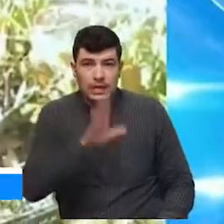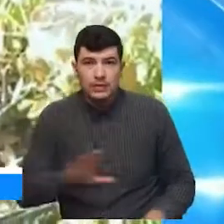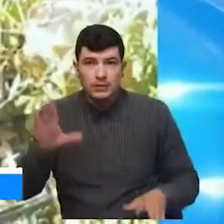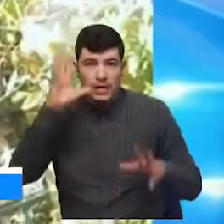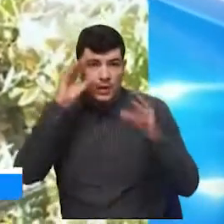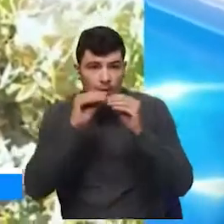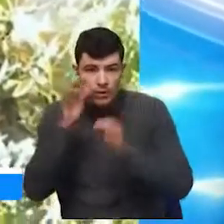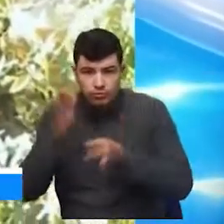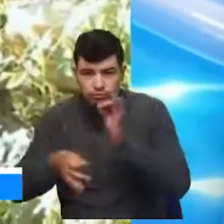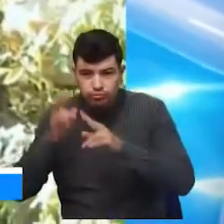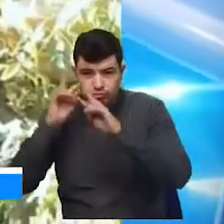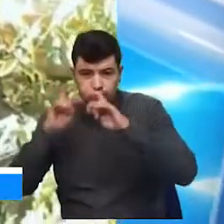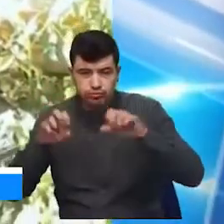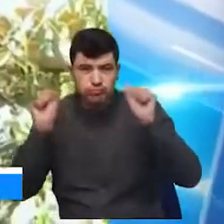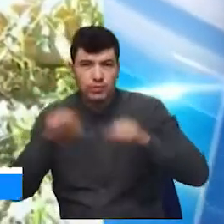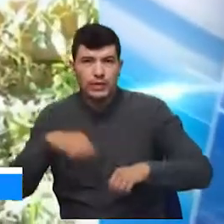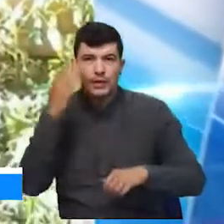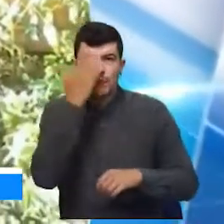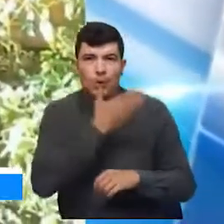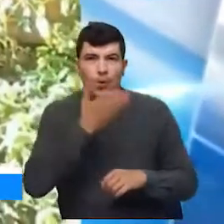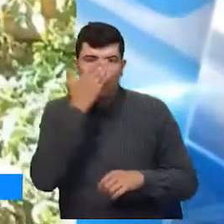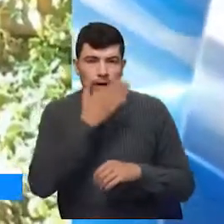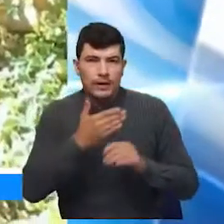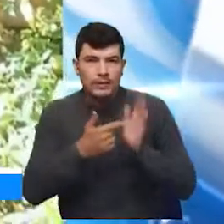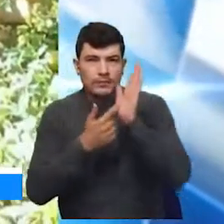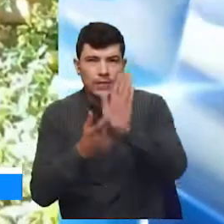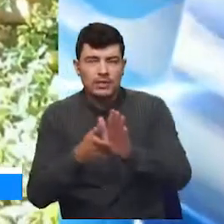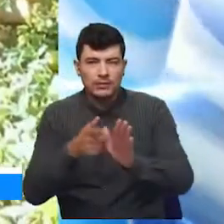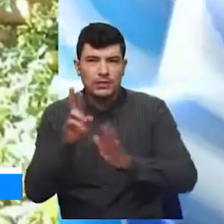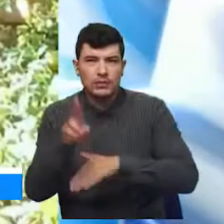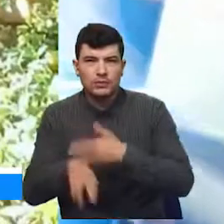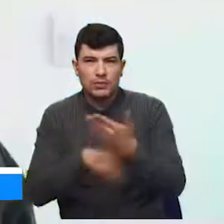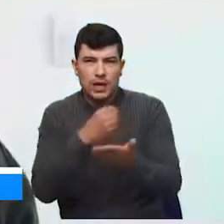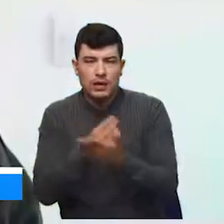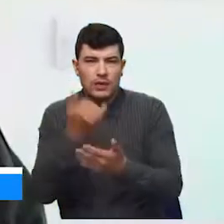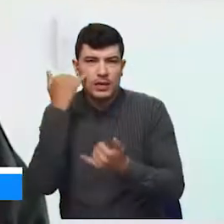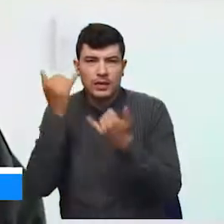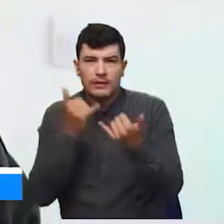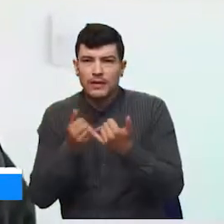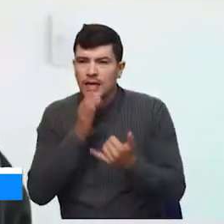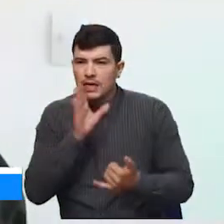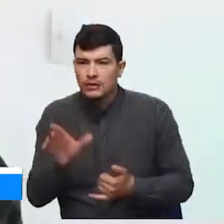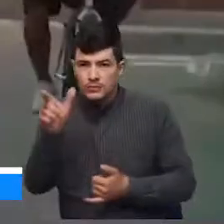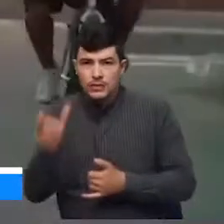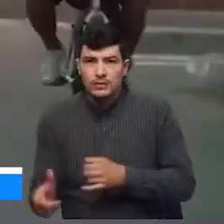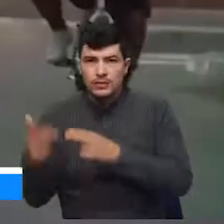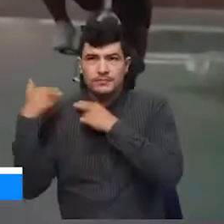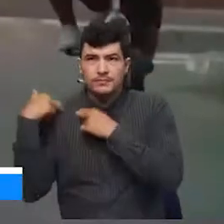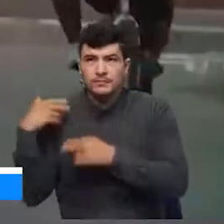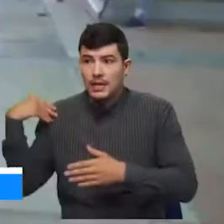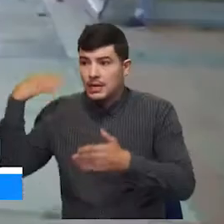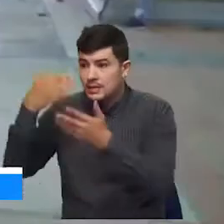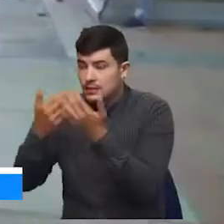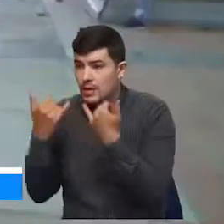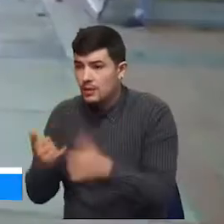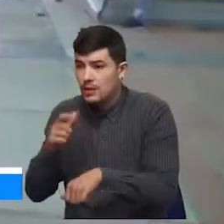poder aportar más elementos materiales probatorios y lograr identificar a los posibles agresores. Hasta el